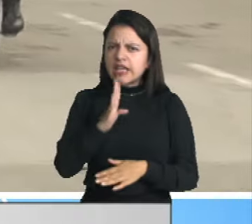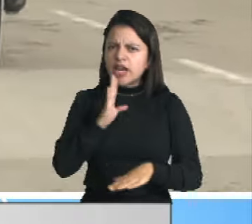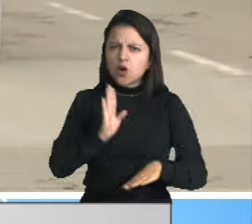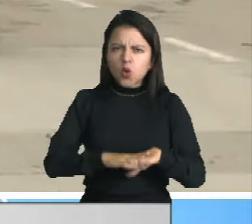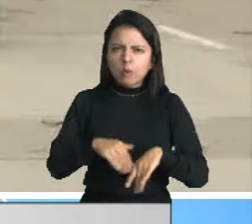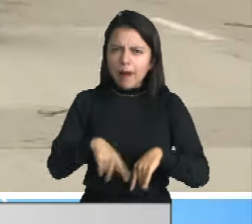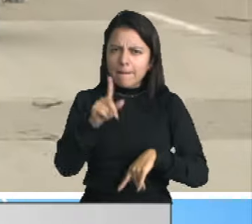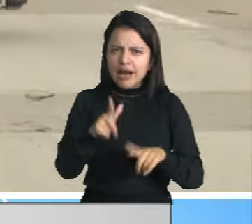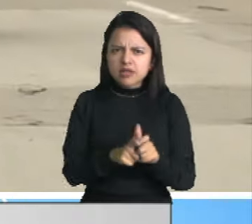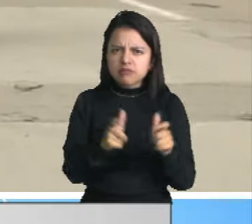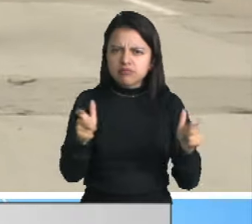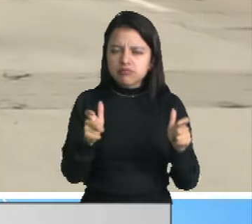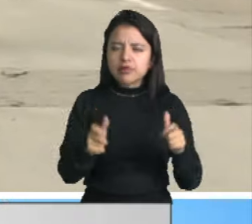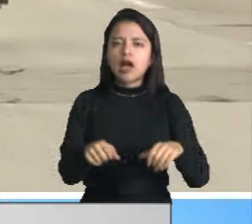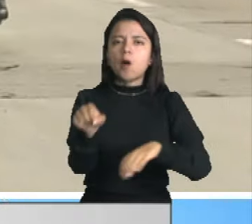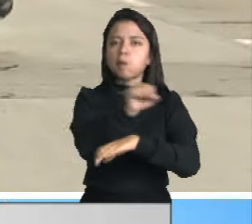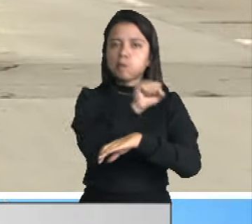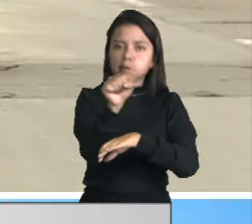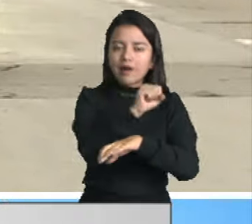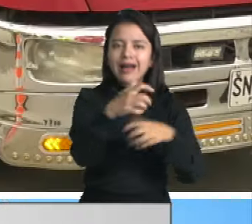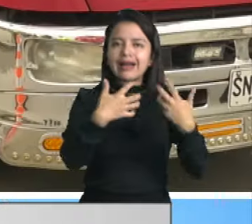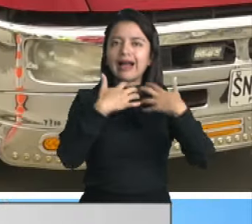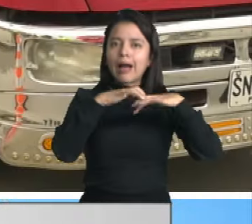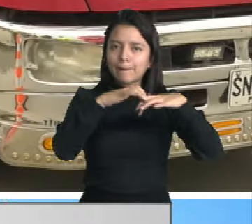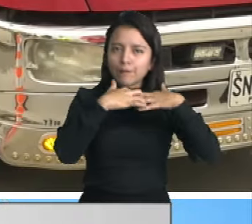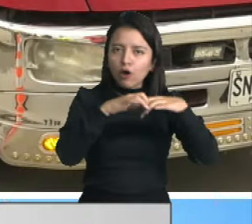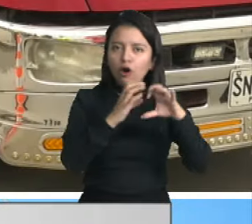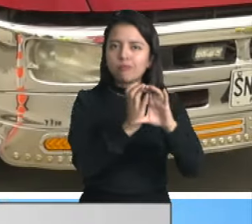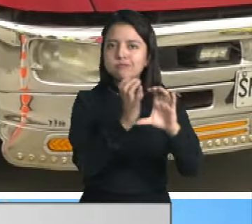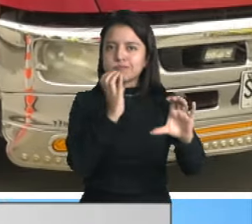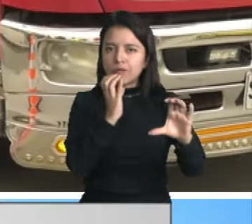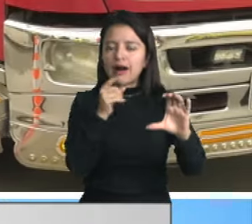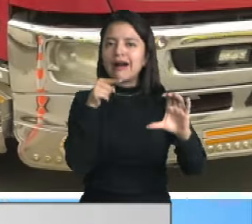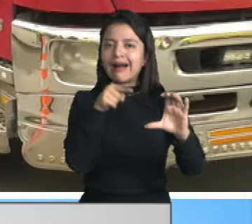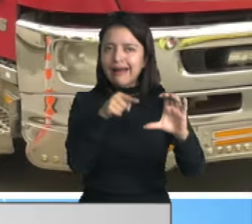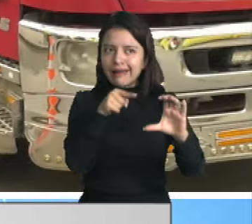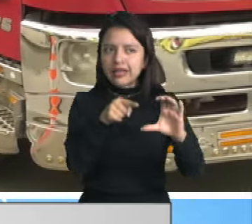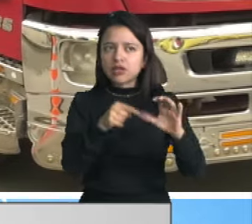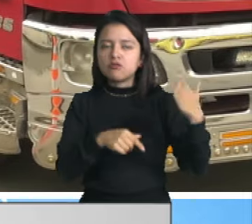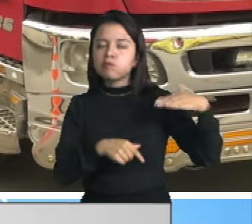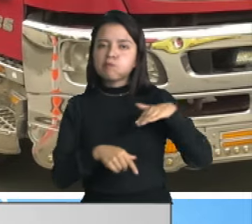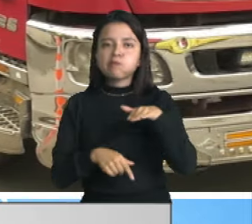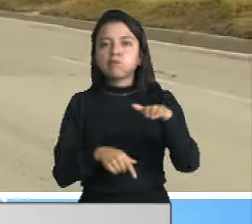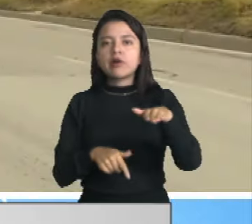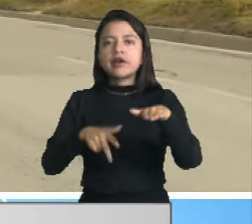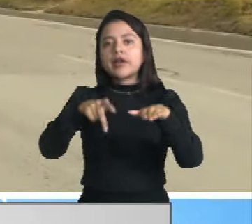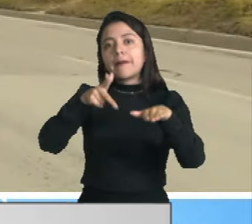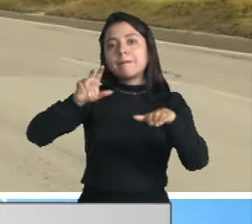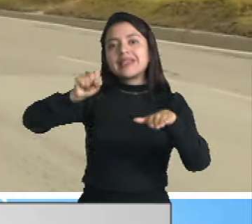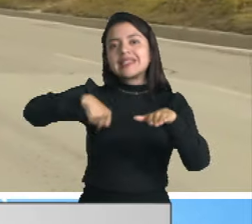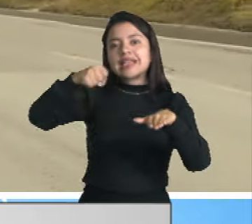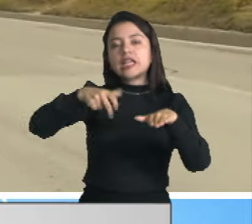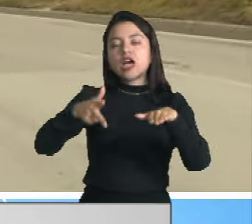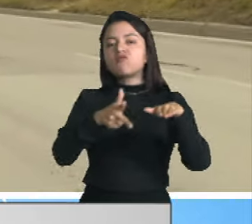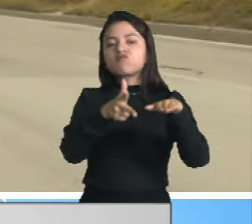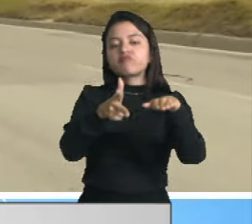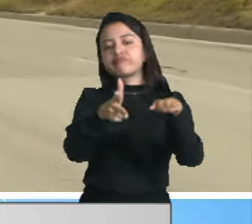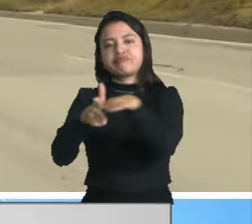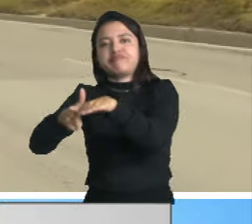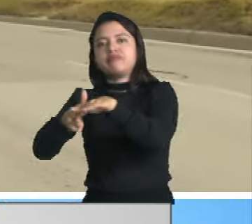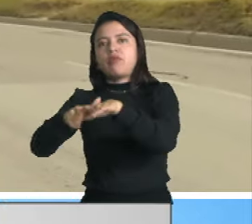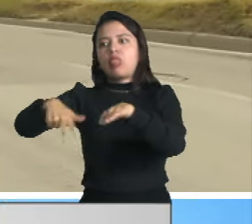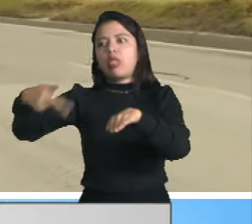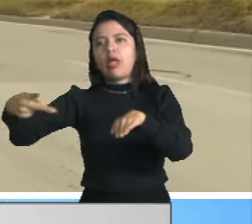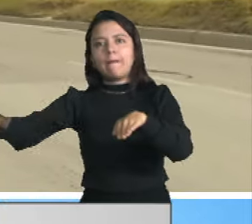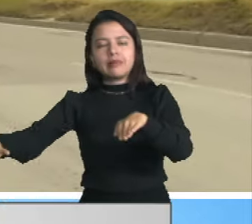estos ciclistas colisionan contra estos vehículos y mueren. Por eso también ponte en tus zapatos, es justamente ese mensaje para